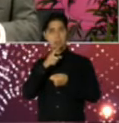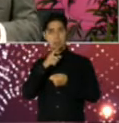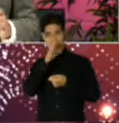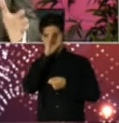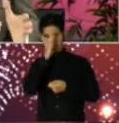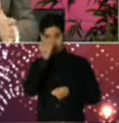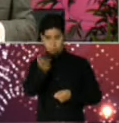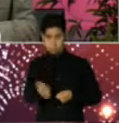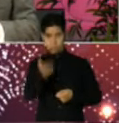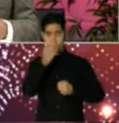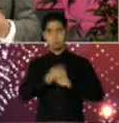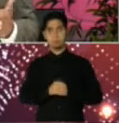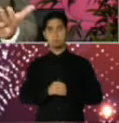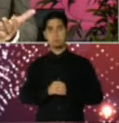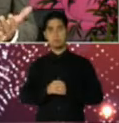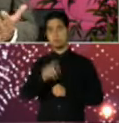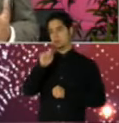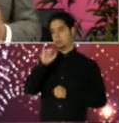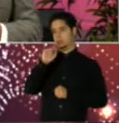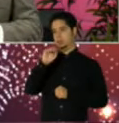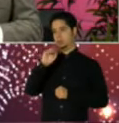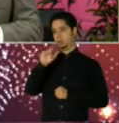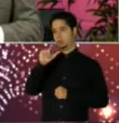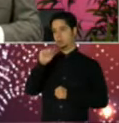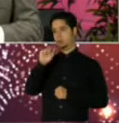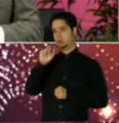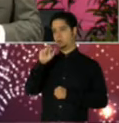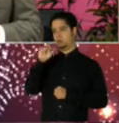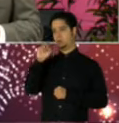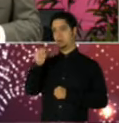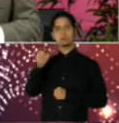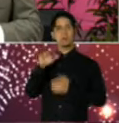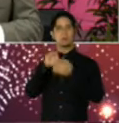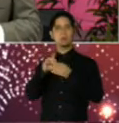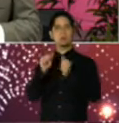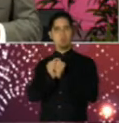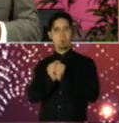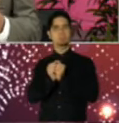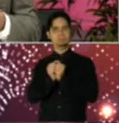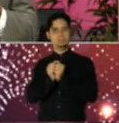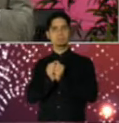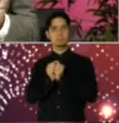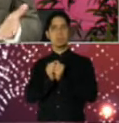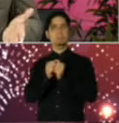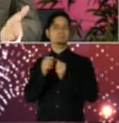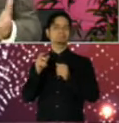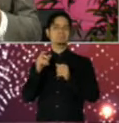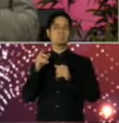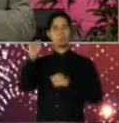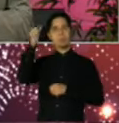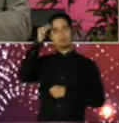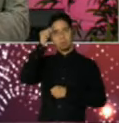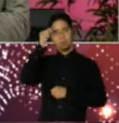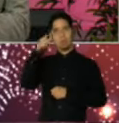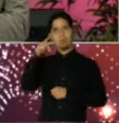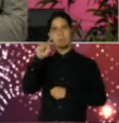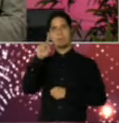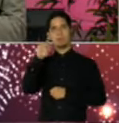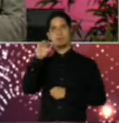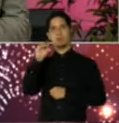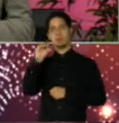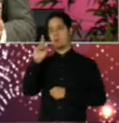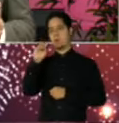o no, que Eduardo Tito Laureano, que fue una persona relacionada con el gobierno del doctor Pedro Rosselló, le había dado el número a él para que lo contactara.